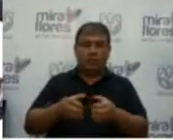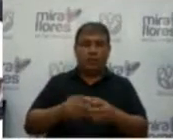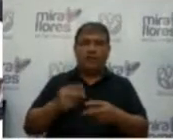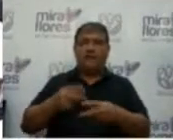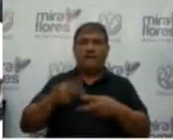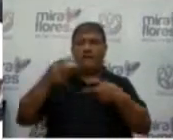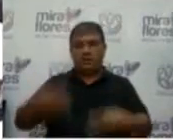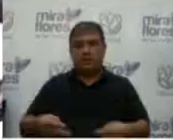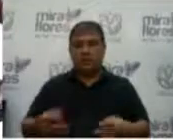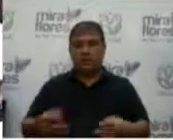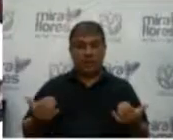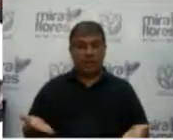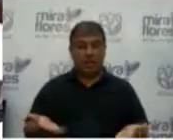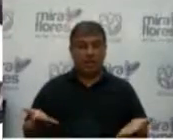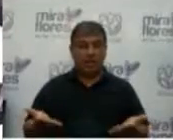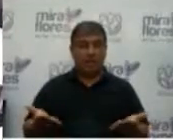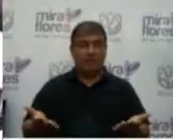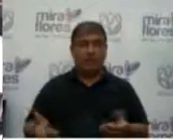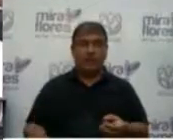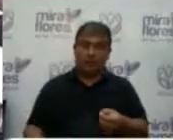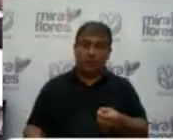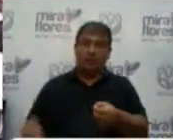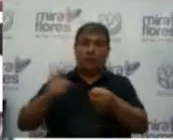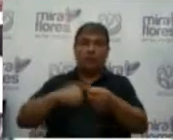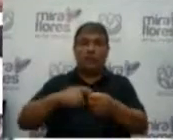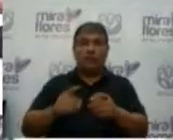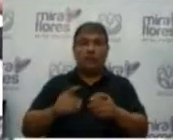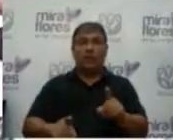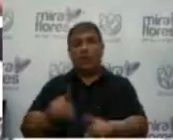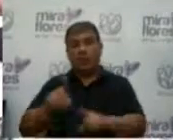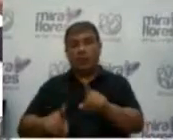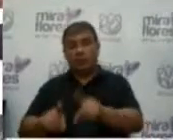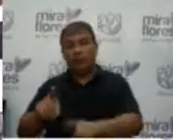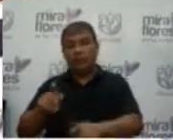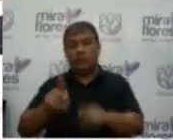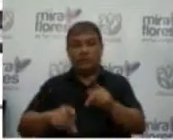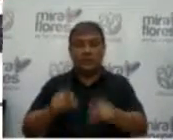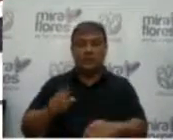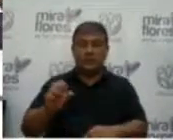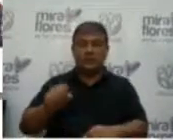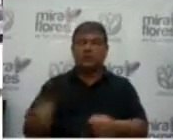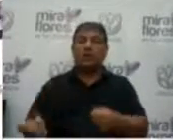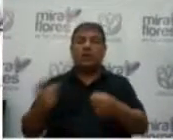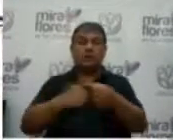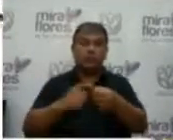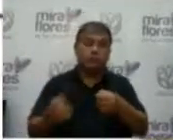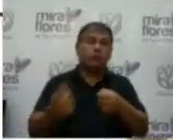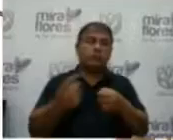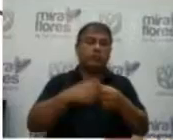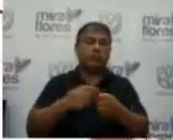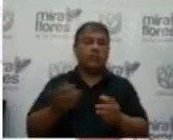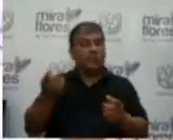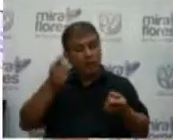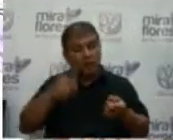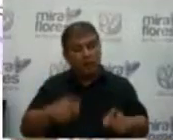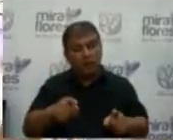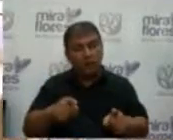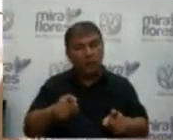actualmente en este asunto, ¿se le va a involucrar a algunos vecinos? Hay algunas personas que están siendo involucradas en función a